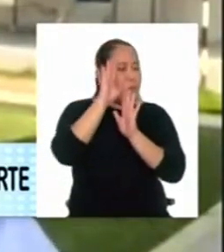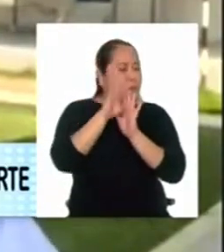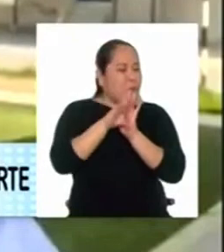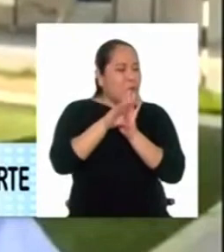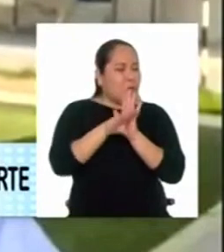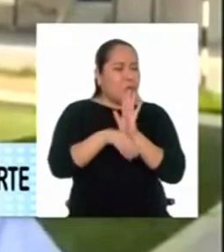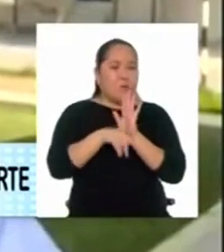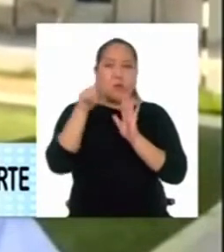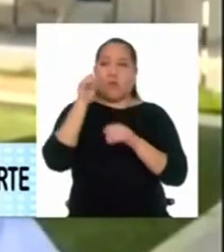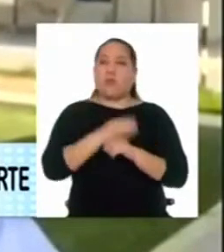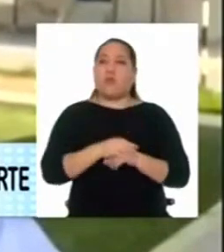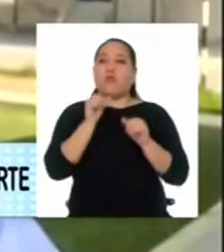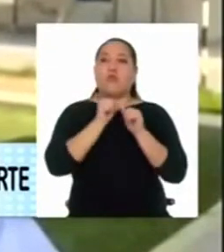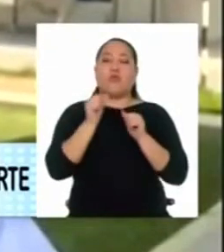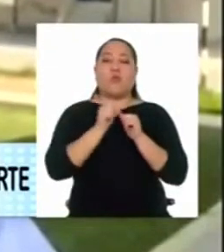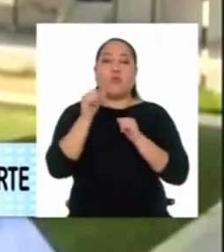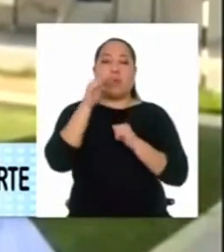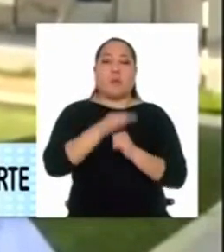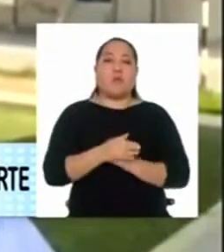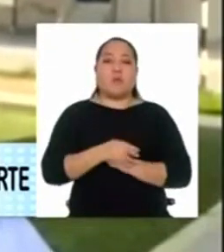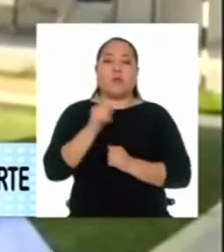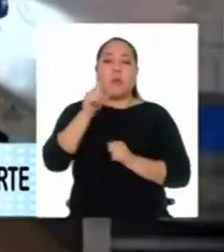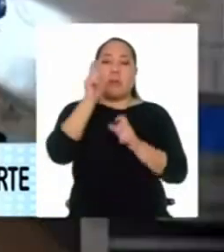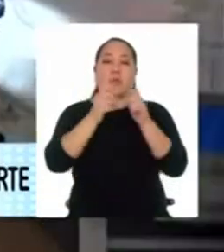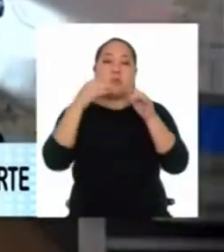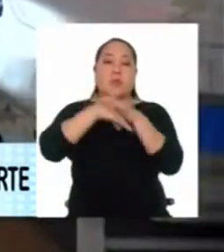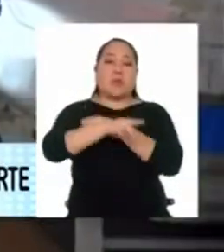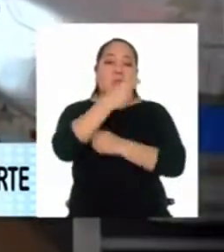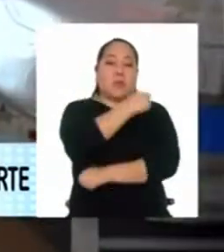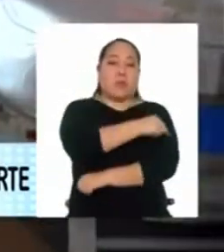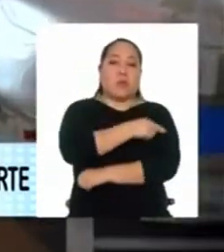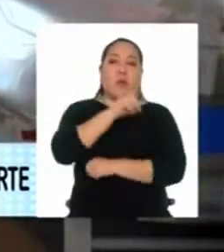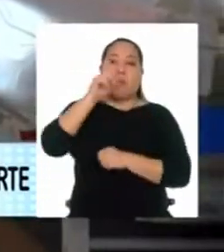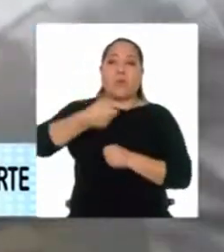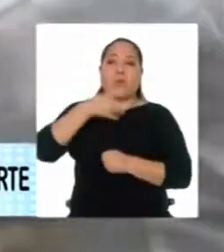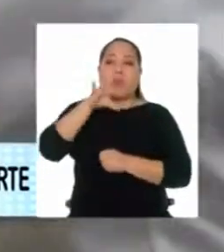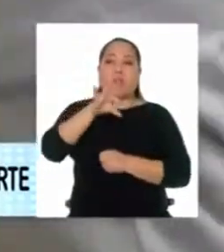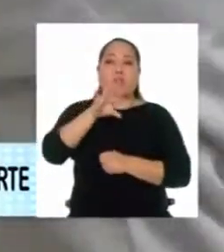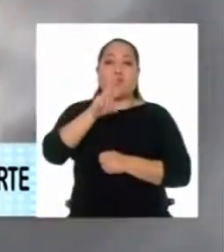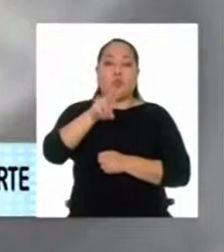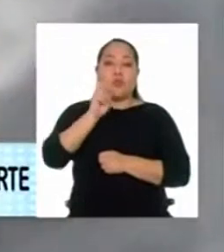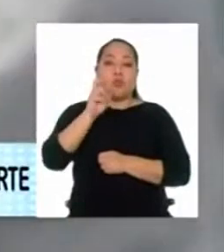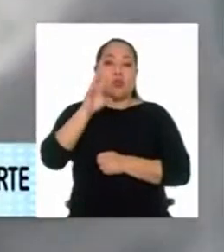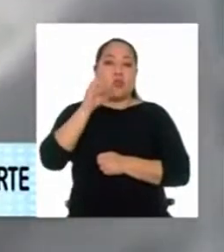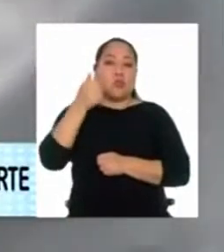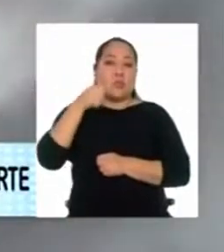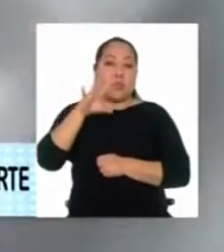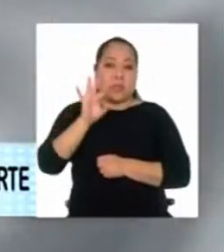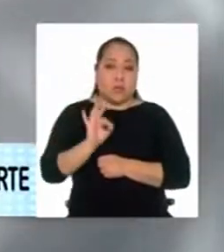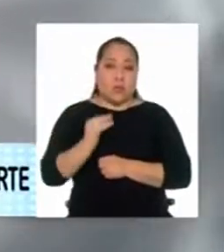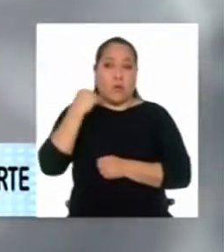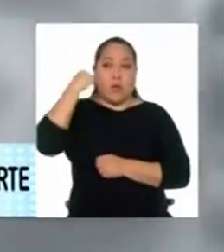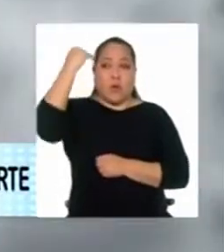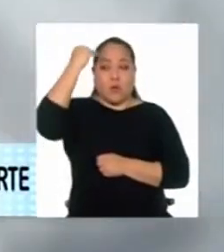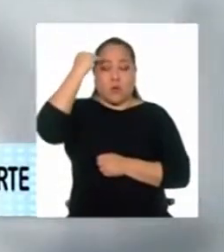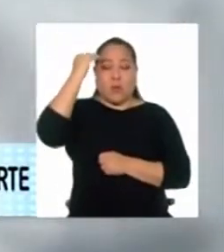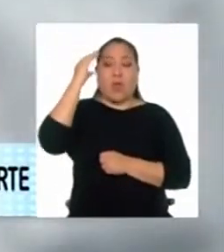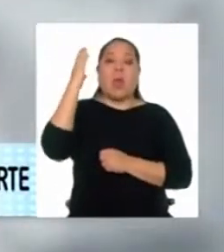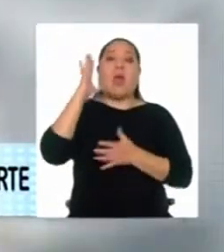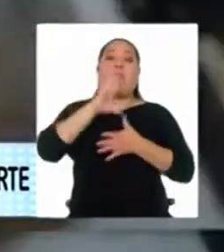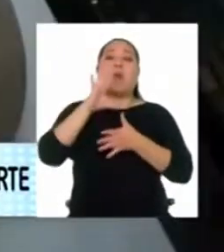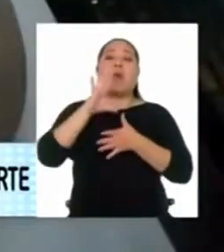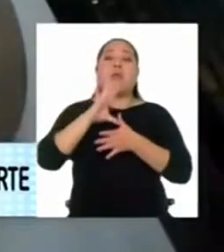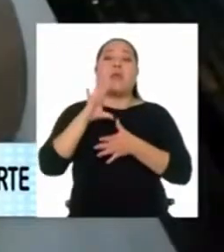muchísimo número inferior de hospitalizados. 1.219 adultos de América, Europa, Asia y África